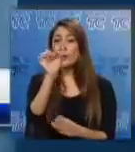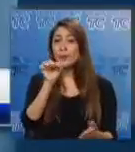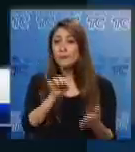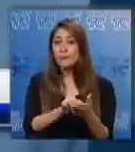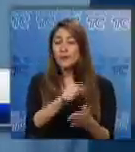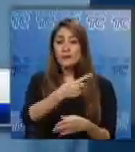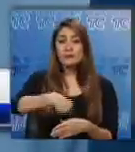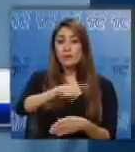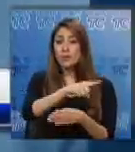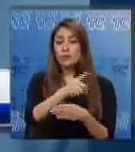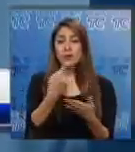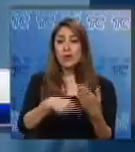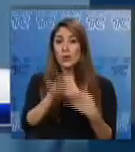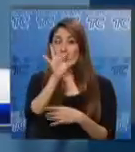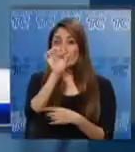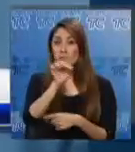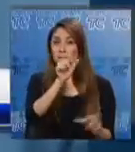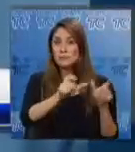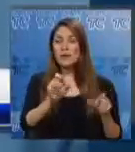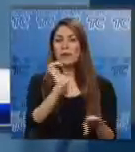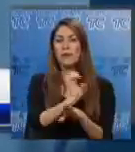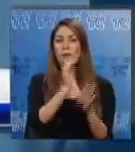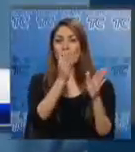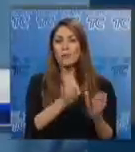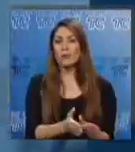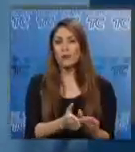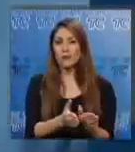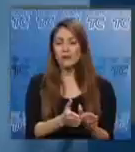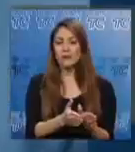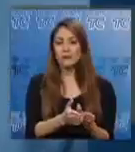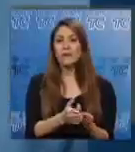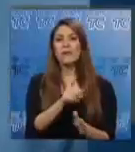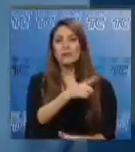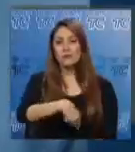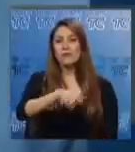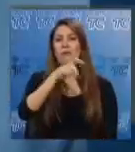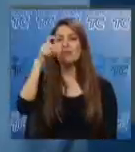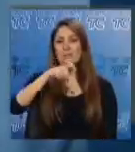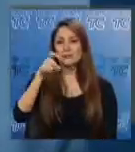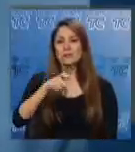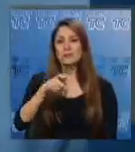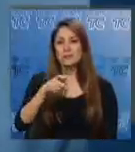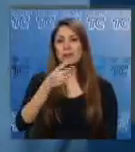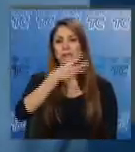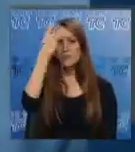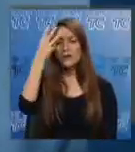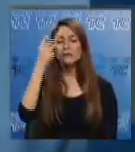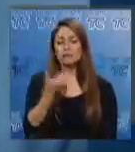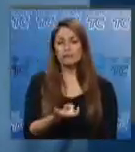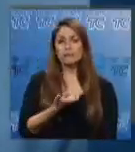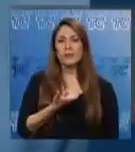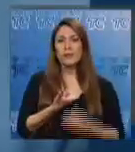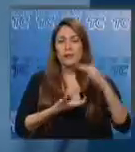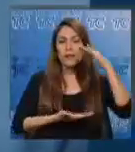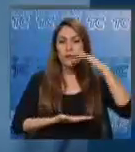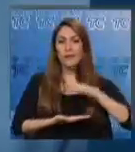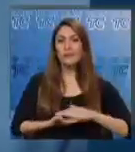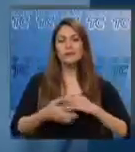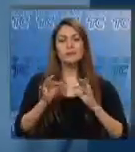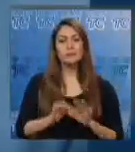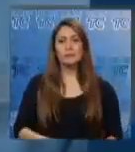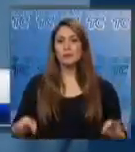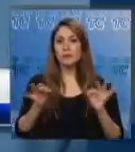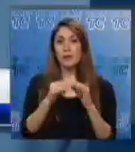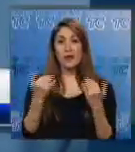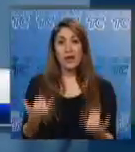el 90% de mis clientes son ecuatorianos. Necesitan de este alivio migratorio porque en este momento no